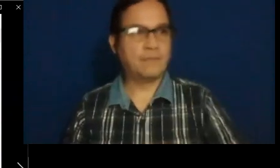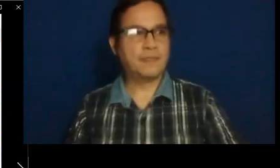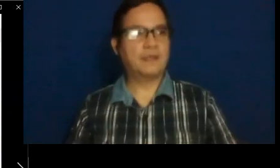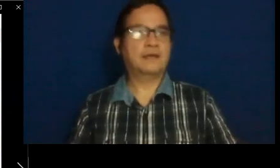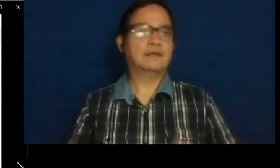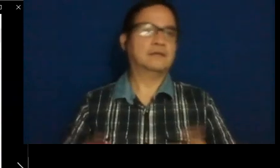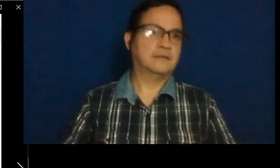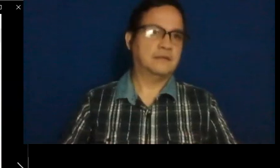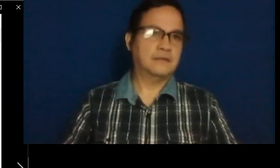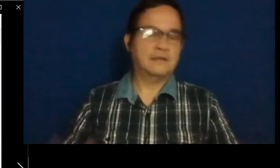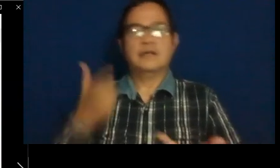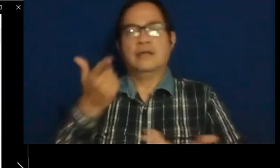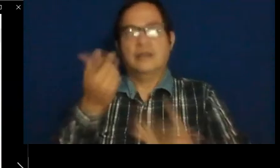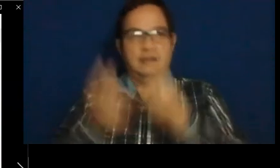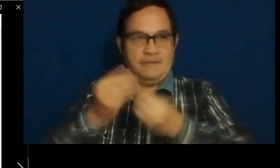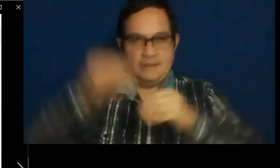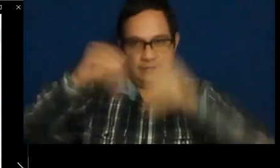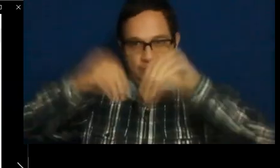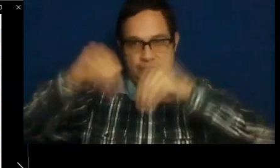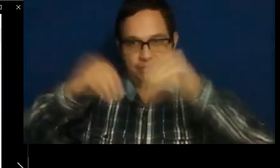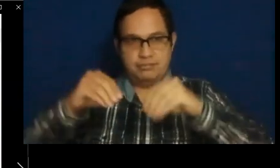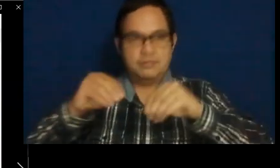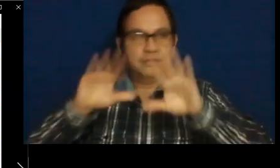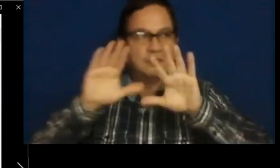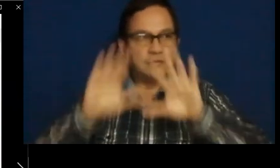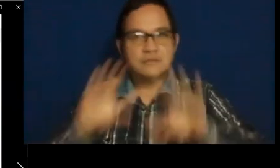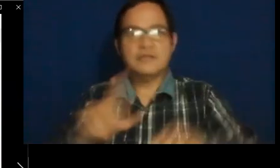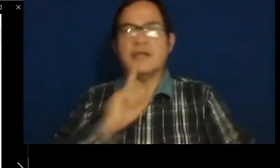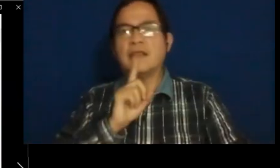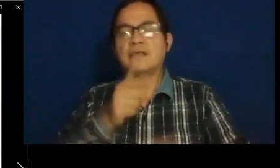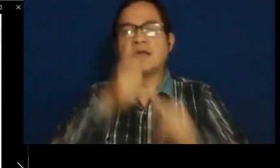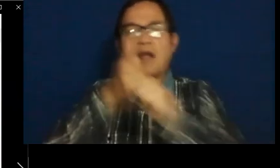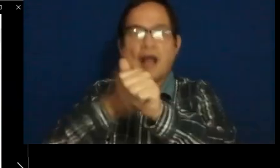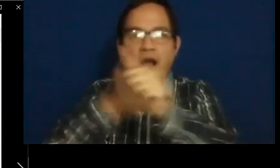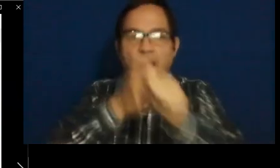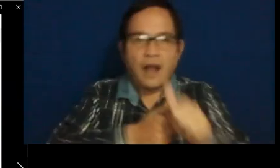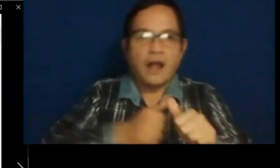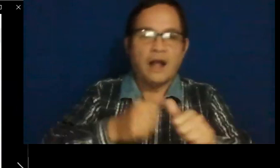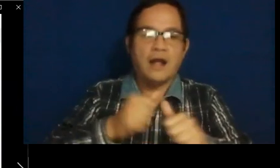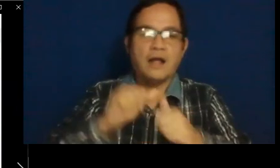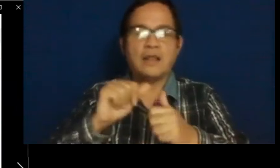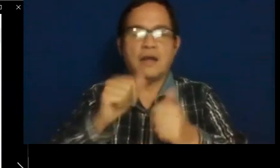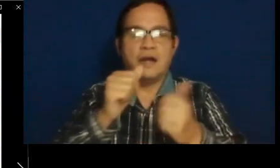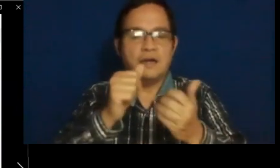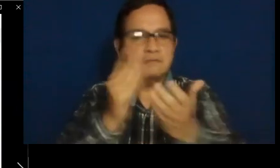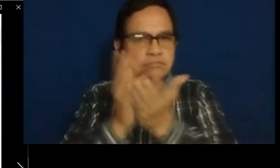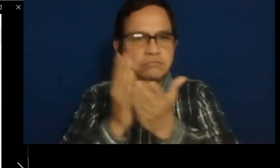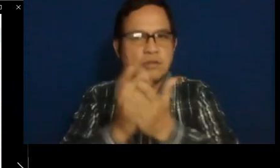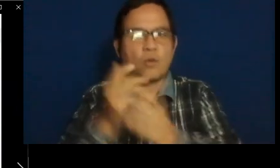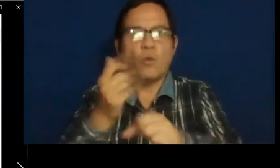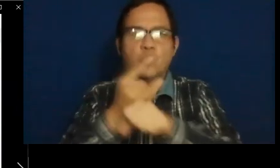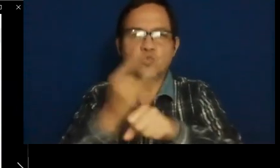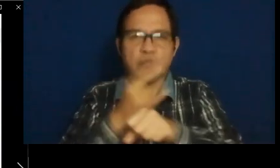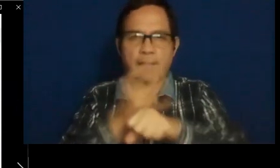Entonces, vamos a proceder a llenar esta tabla. Pero entonces, ojo a esto. Aquí te dicen que cada estudiante va a trabajar con el valor de la masa asignada en el primer